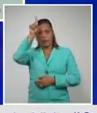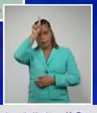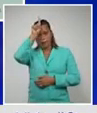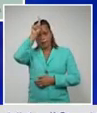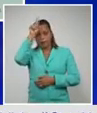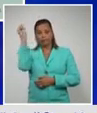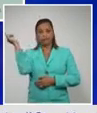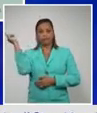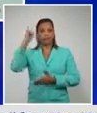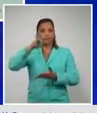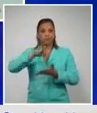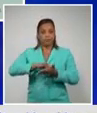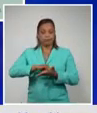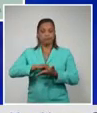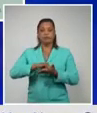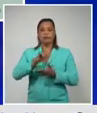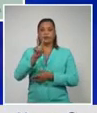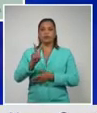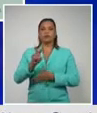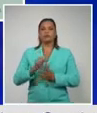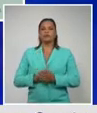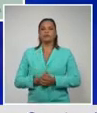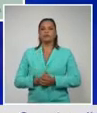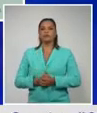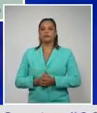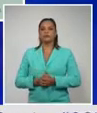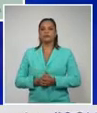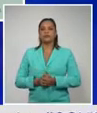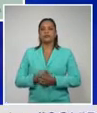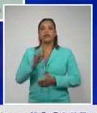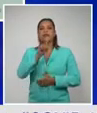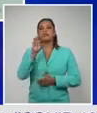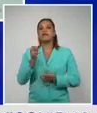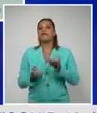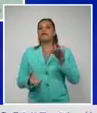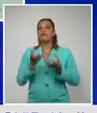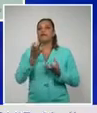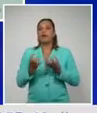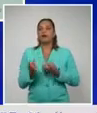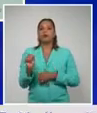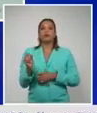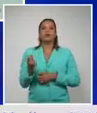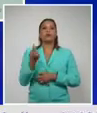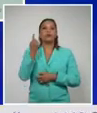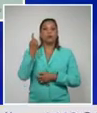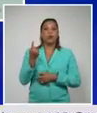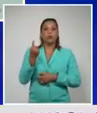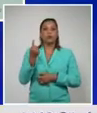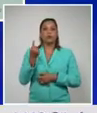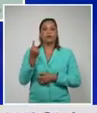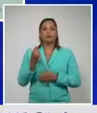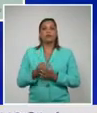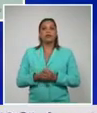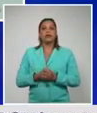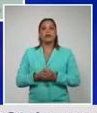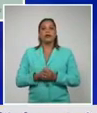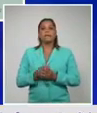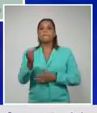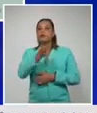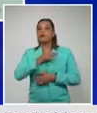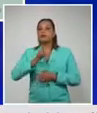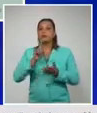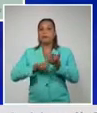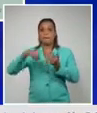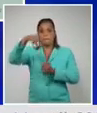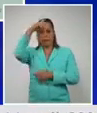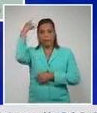proceden de Alemania. En Cienfuegos, un caso del municipio Palmira, que estamos hablando